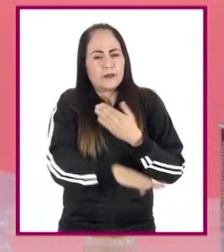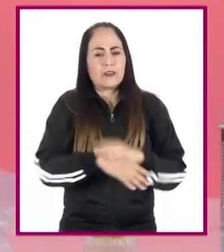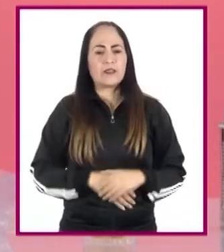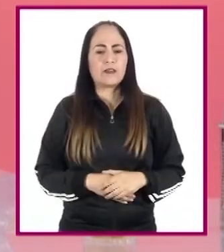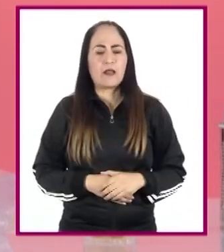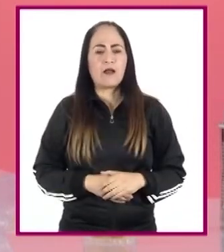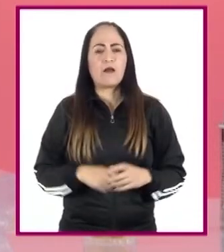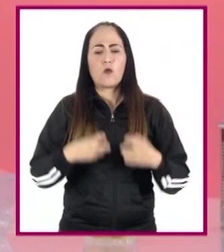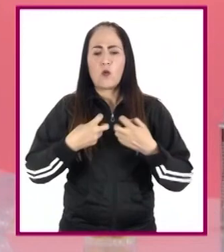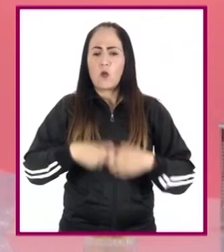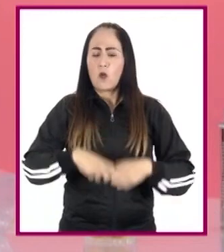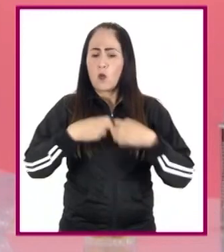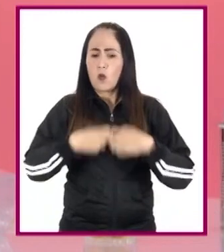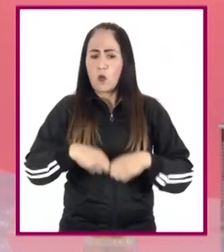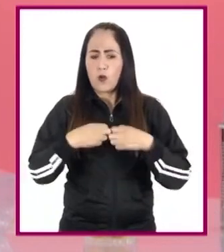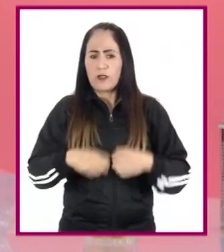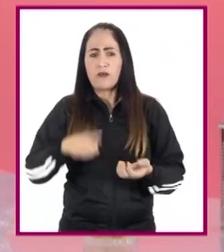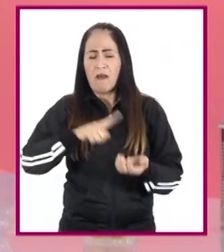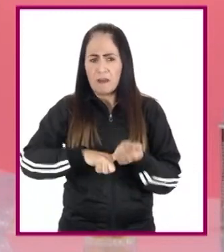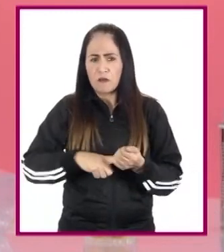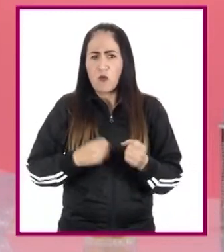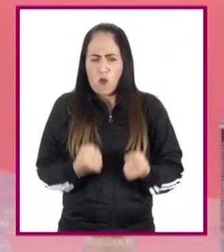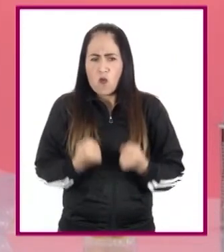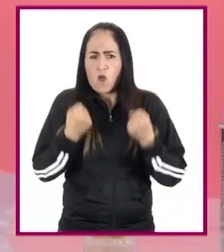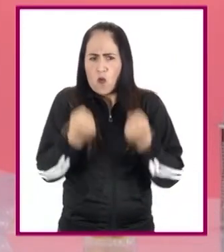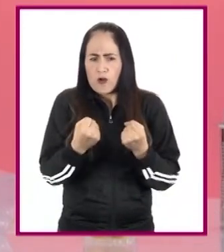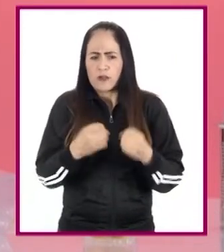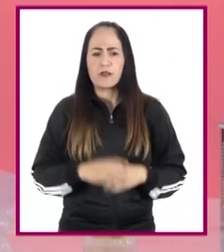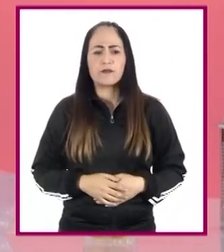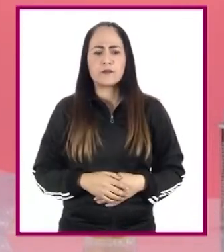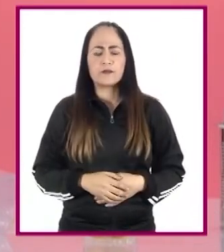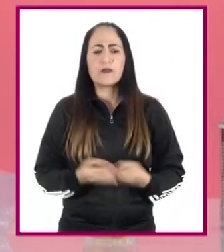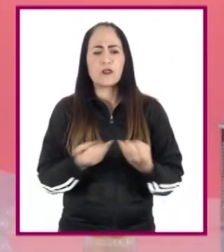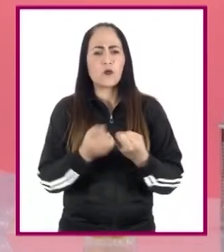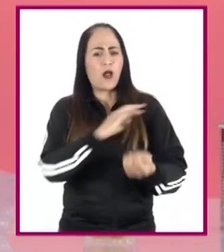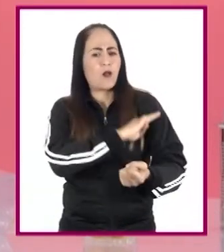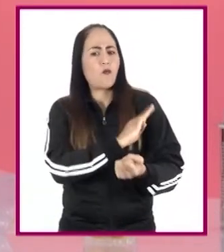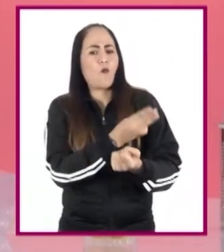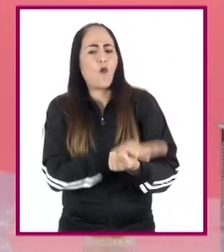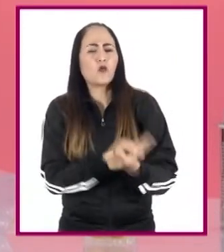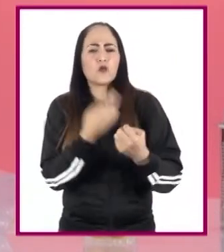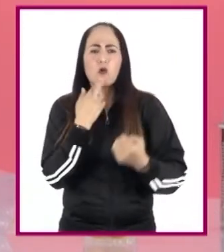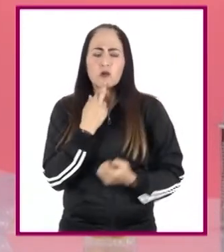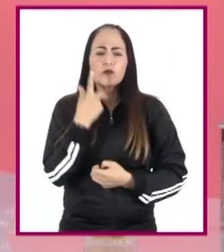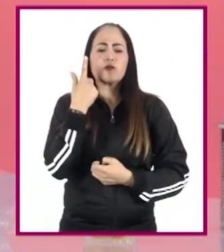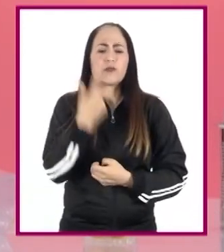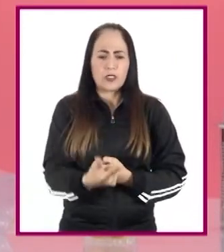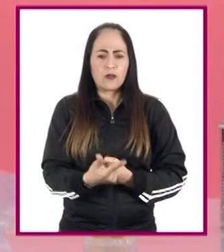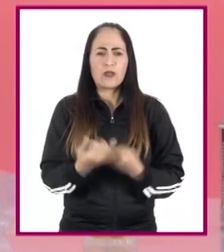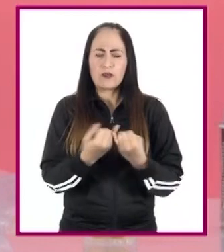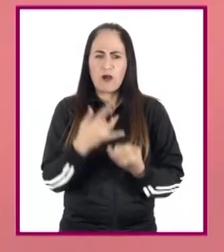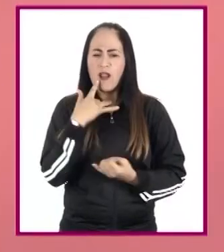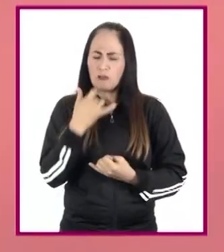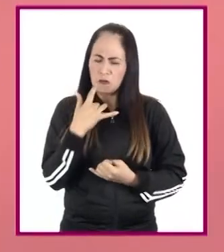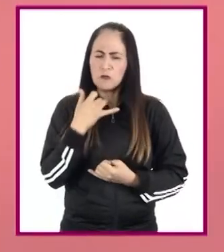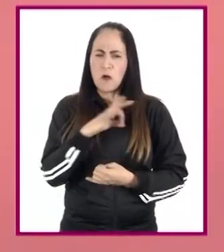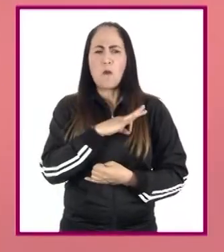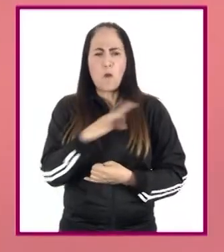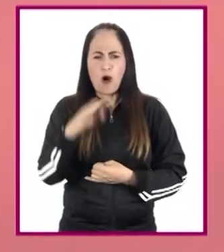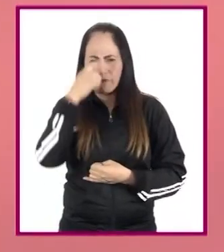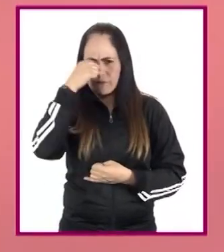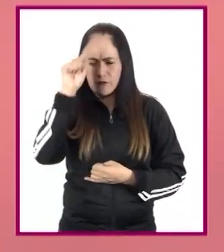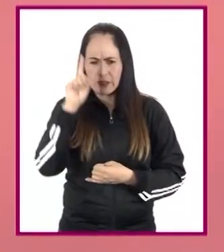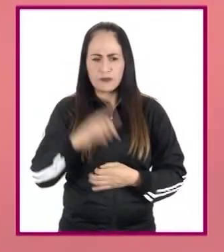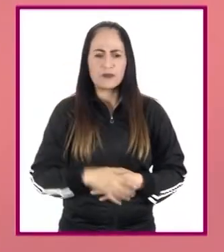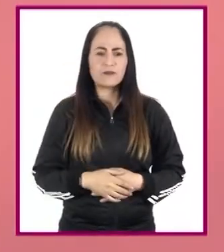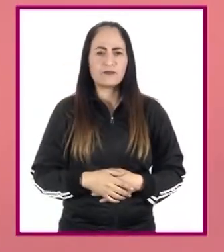Fortalece los huesos y mantiene la densidad ósea. Fortalece los músculos y mejora la capacidad para hacer esfuerzos.